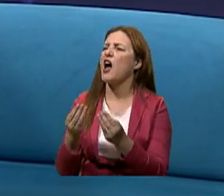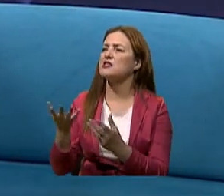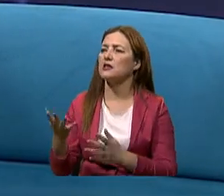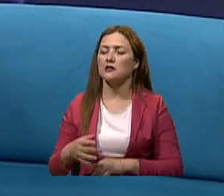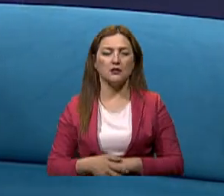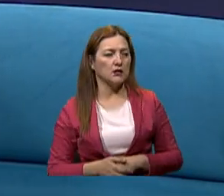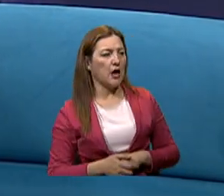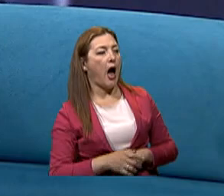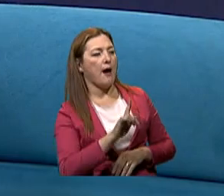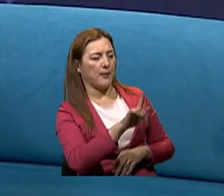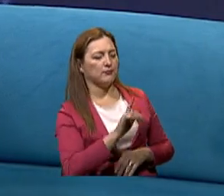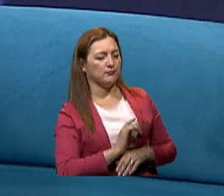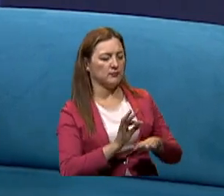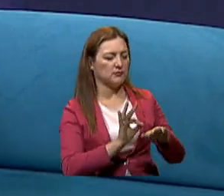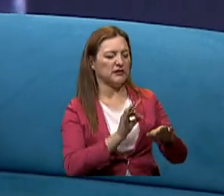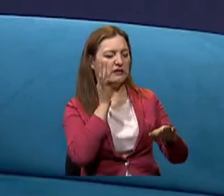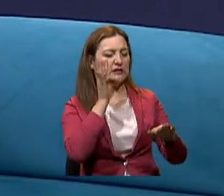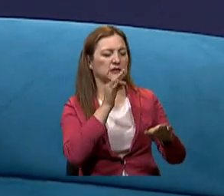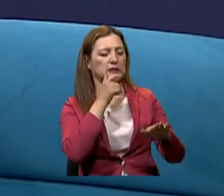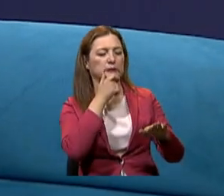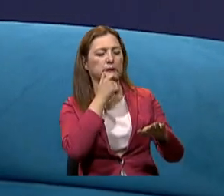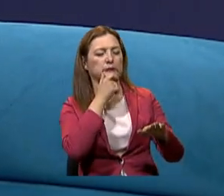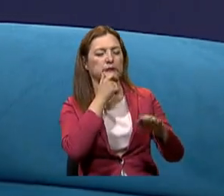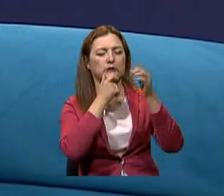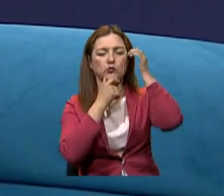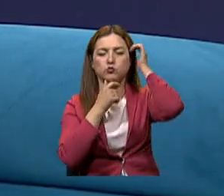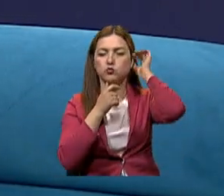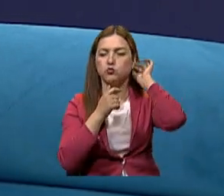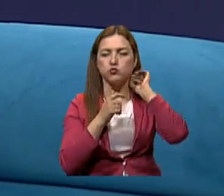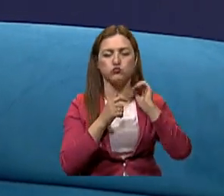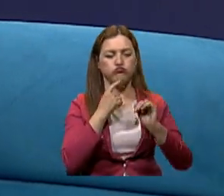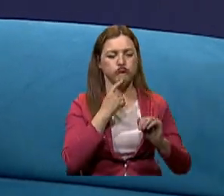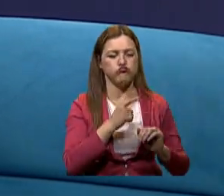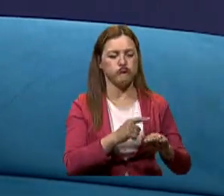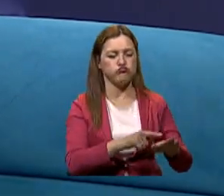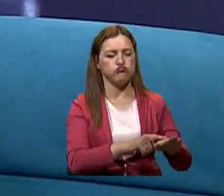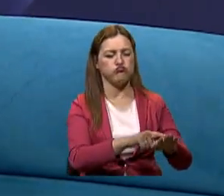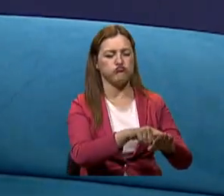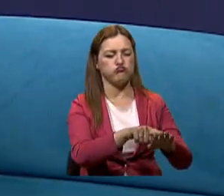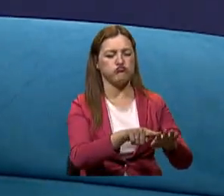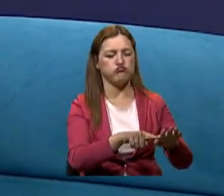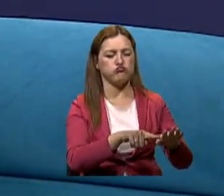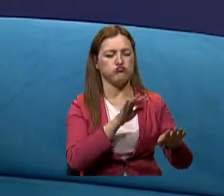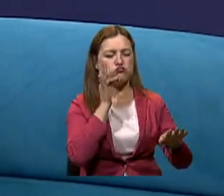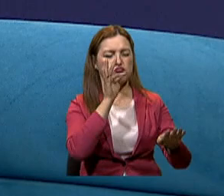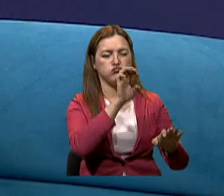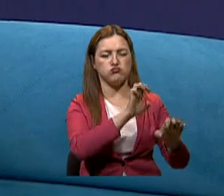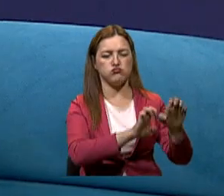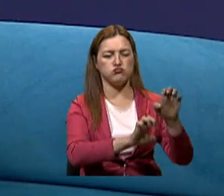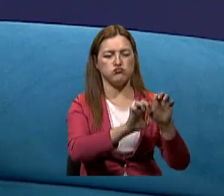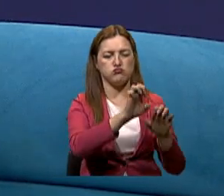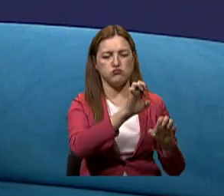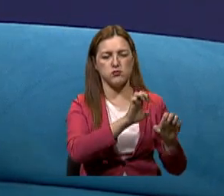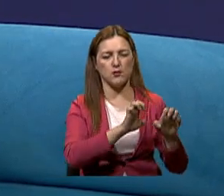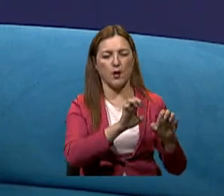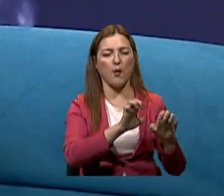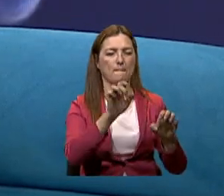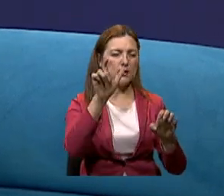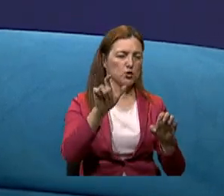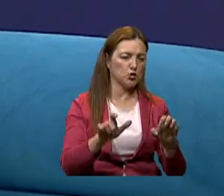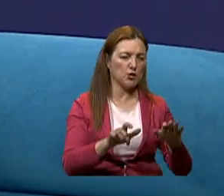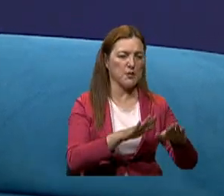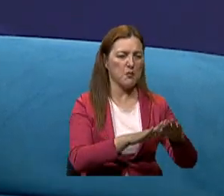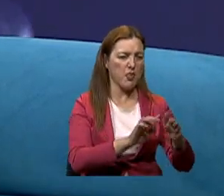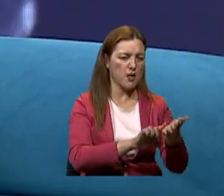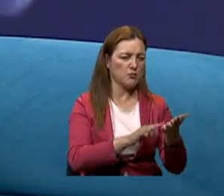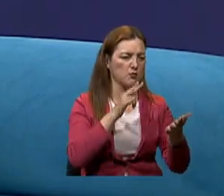del examen físico, ya estratificamos o hacemos una clasificación. Entonces, el pie diabético puede ser un paciente que tenga pie